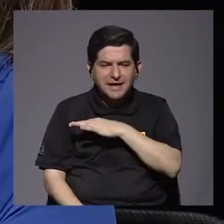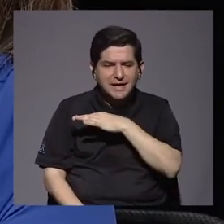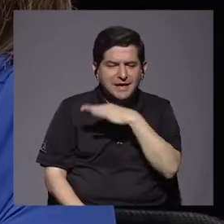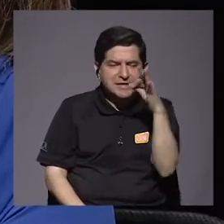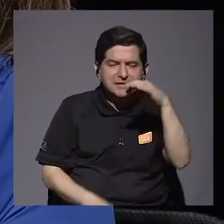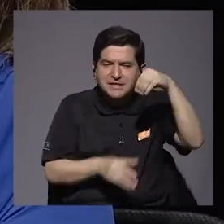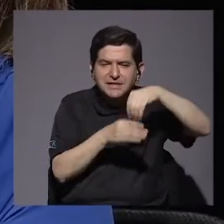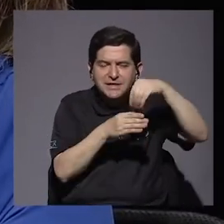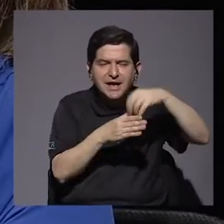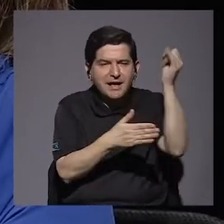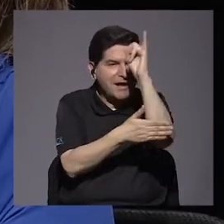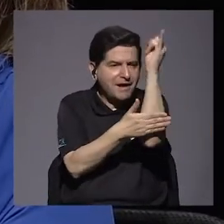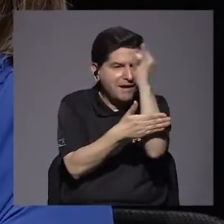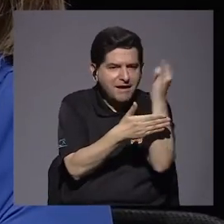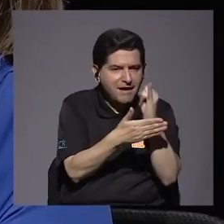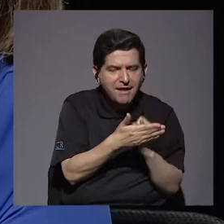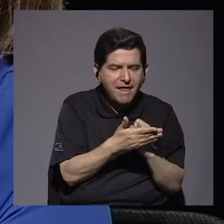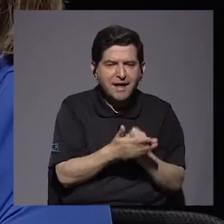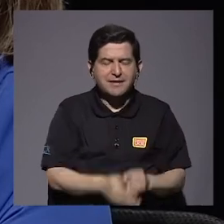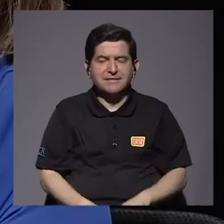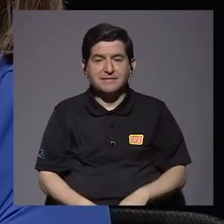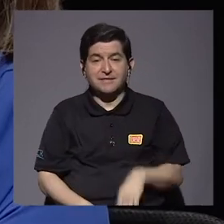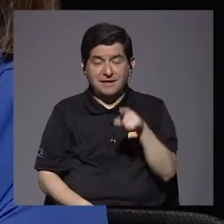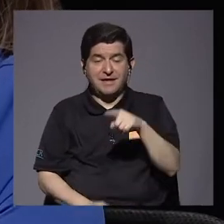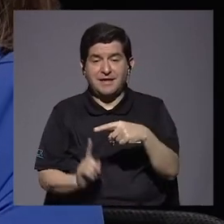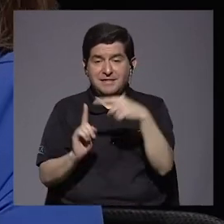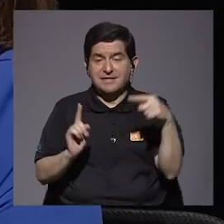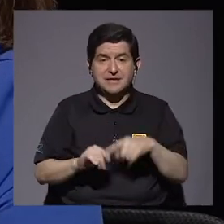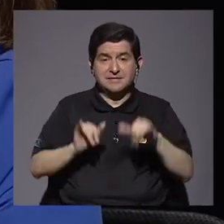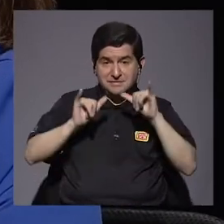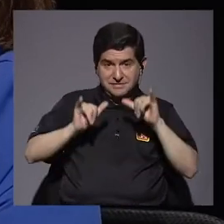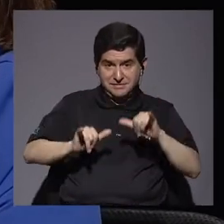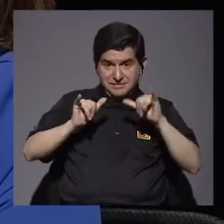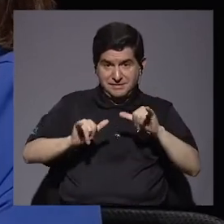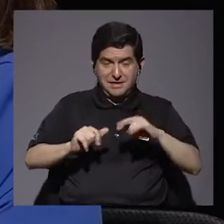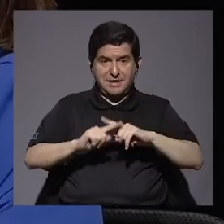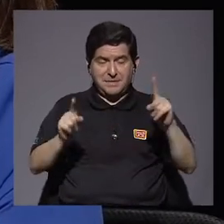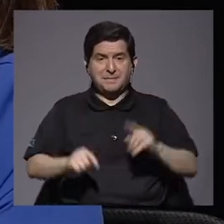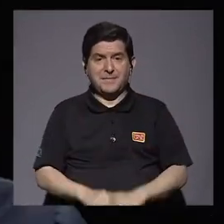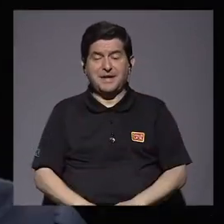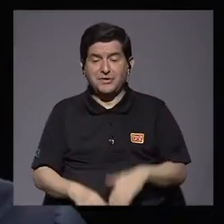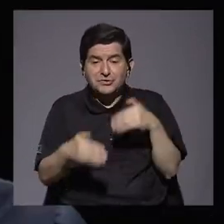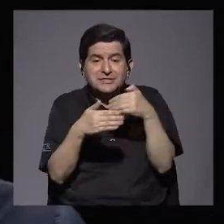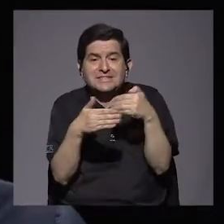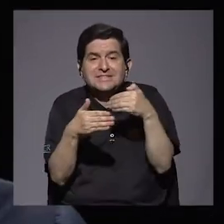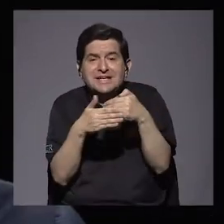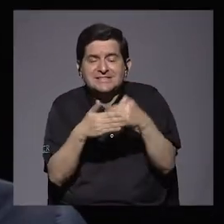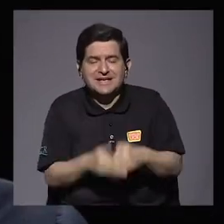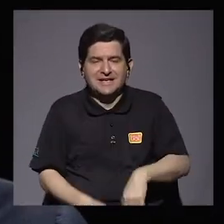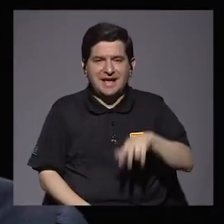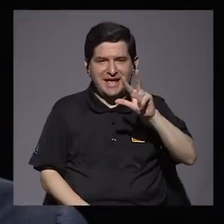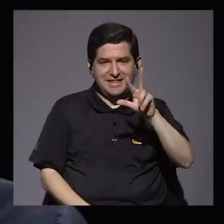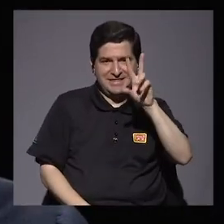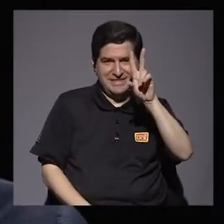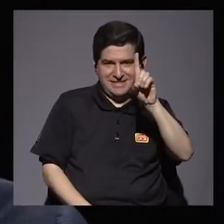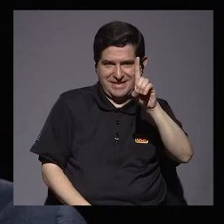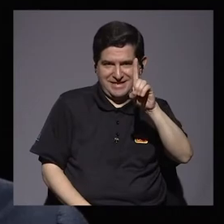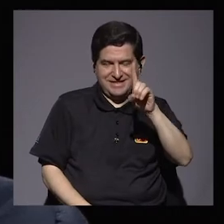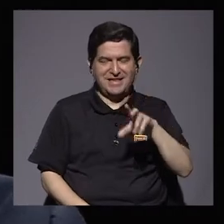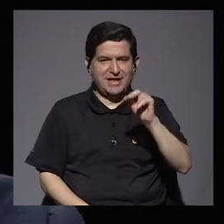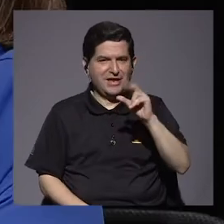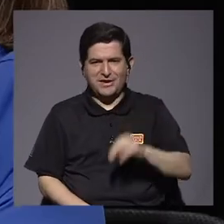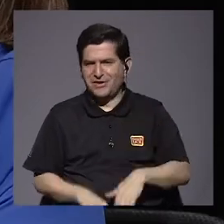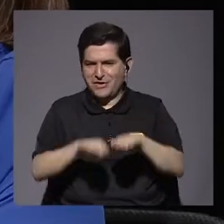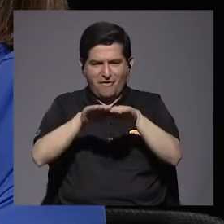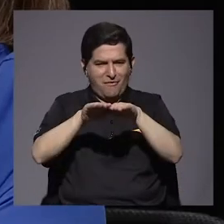esencia del arte desde la presencialidad, pero de la presencialidad de carne y hueso, la que yo digo tridimensional, ¿verdad? Uh-huh. No es la parte